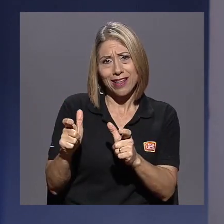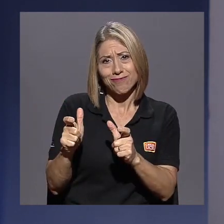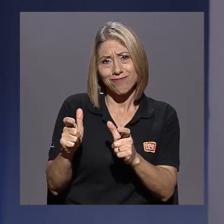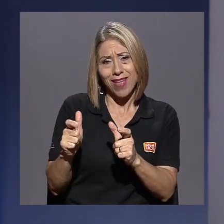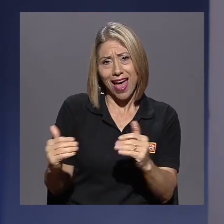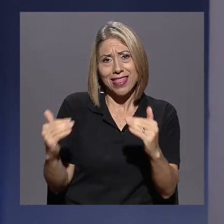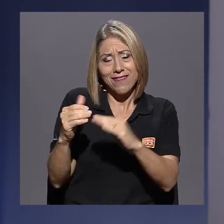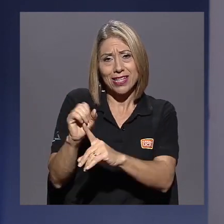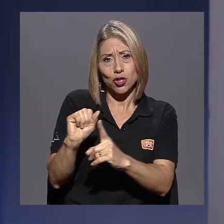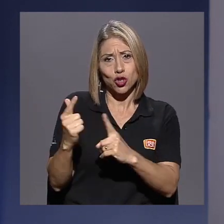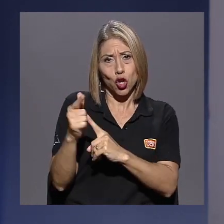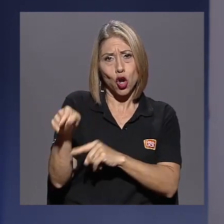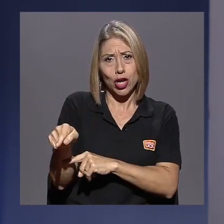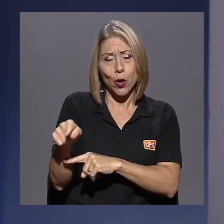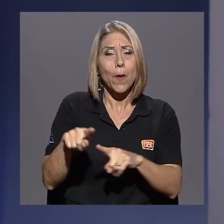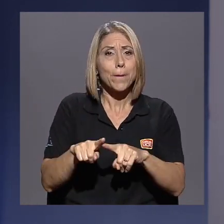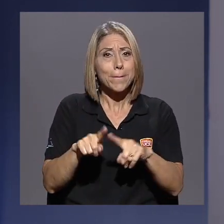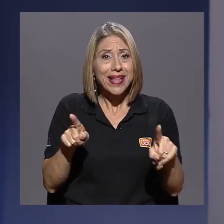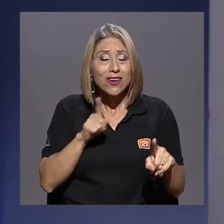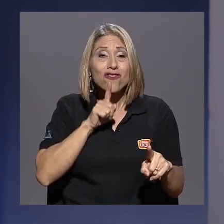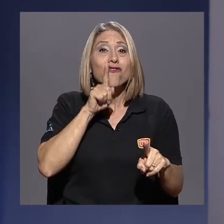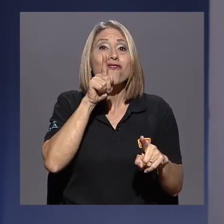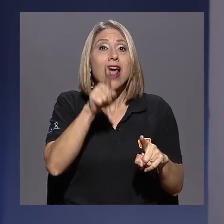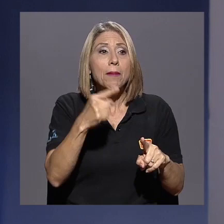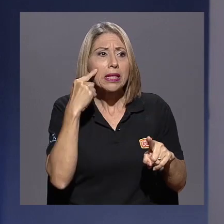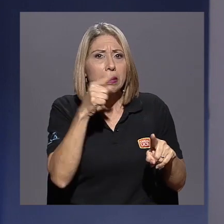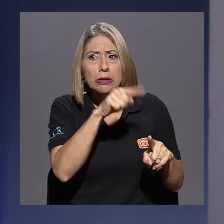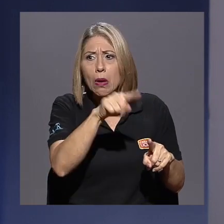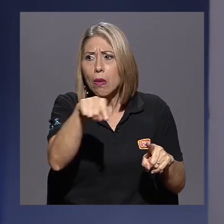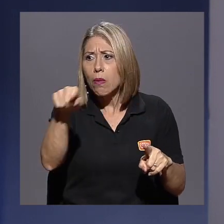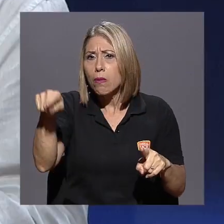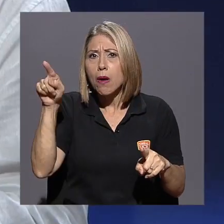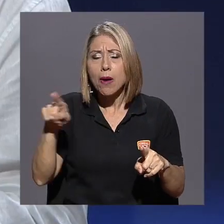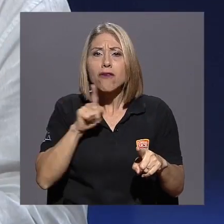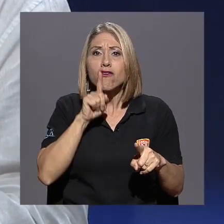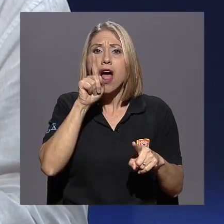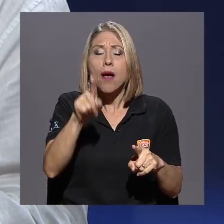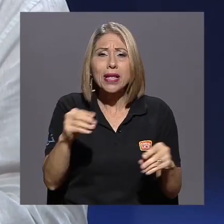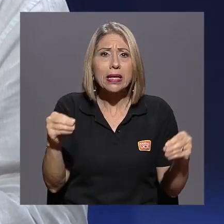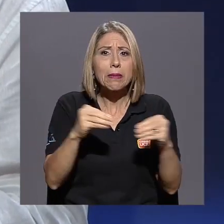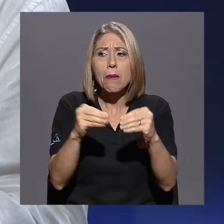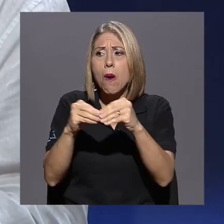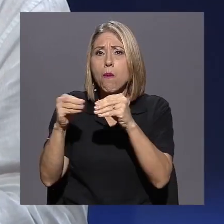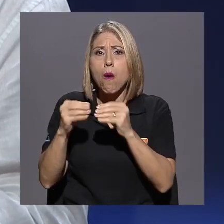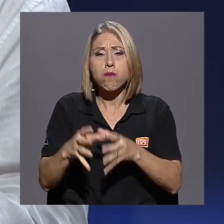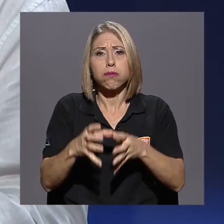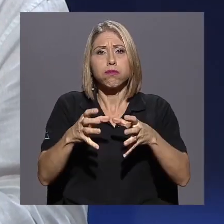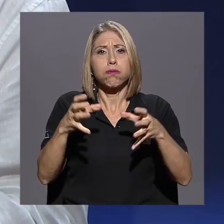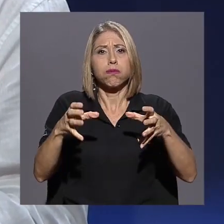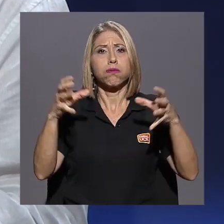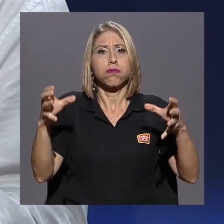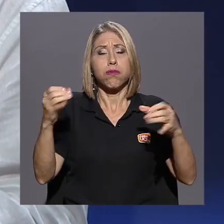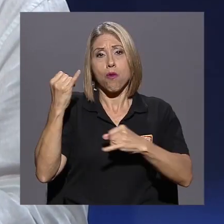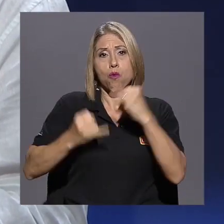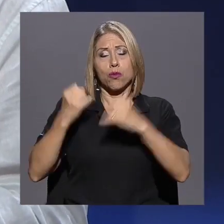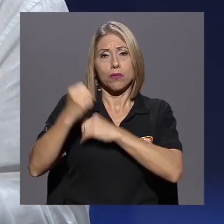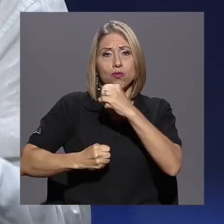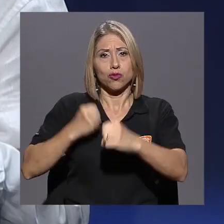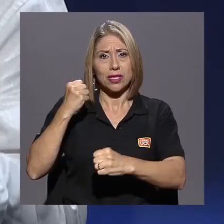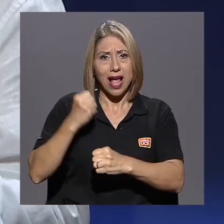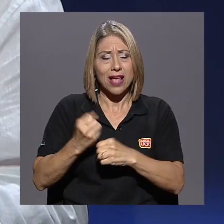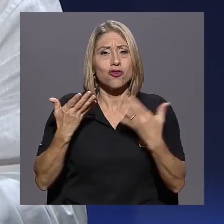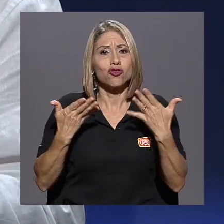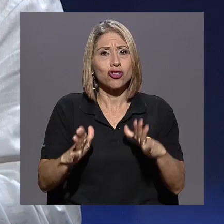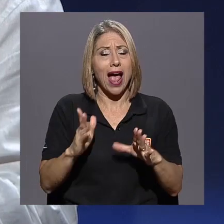e sociológico pero demográficamente una población mayoritaria que se ha convertido en las últimas décadas en